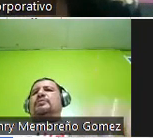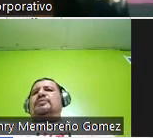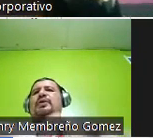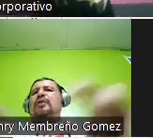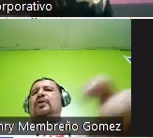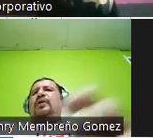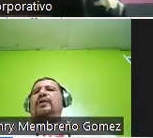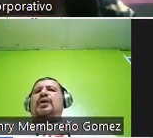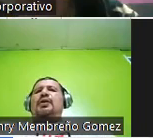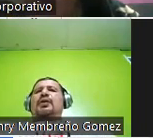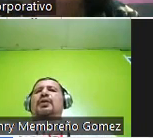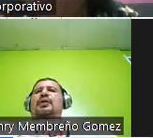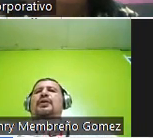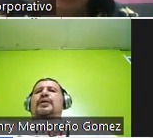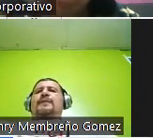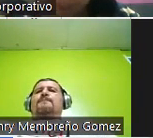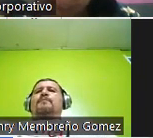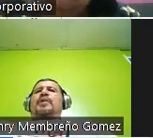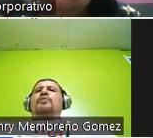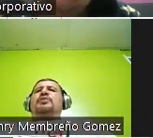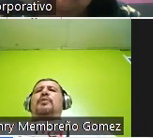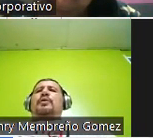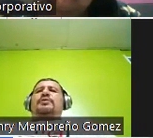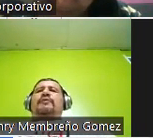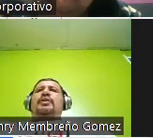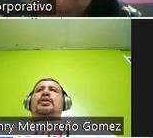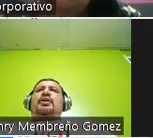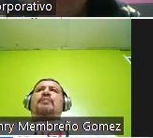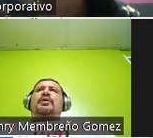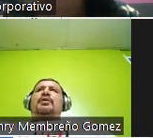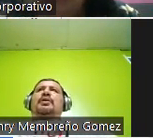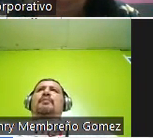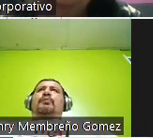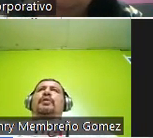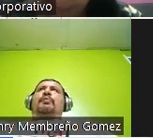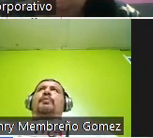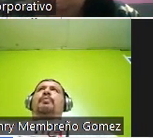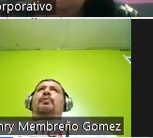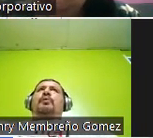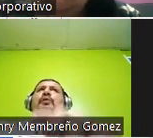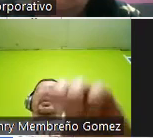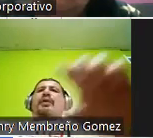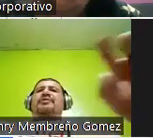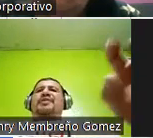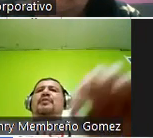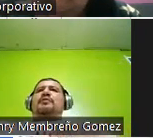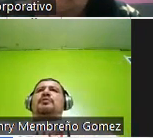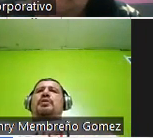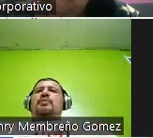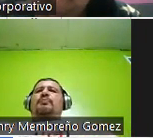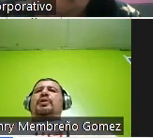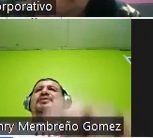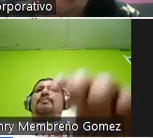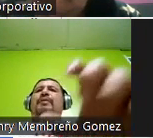X no sé algo que vaya eh alusivo A lo que se vende y que también poner por ejemplo en los encabezados